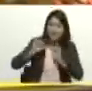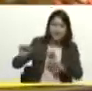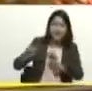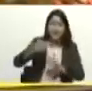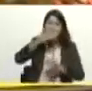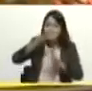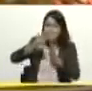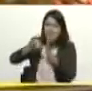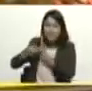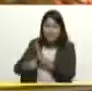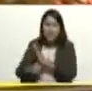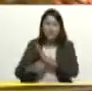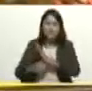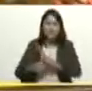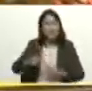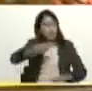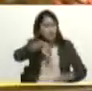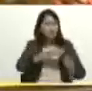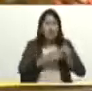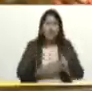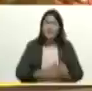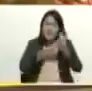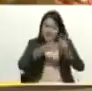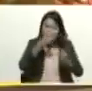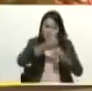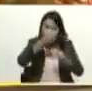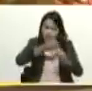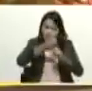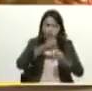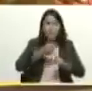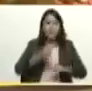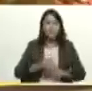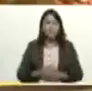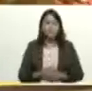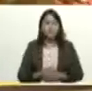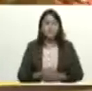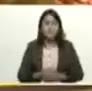Somos guerreros de esa batalla, guerreros permanentes.